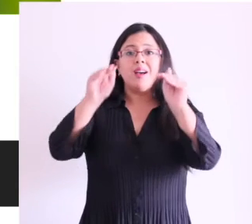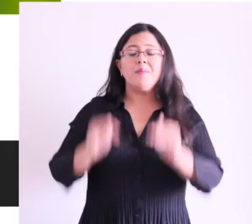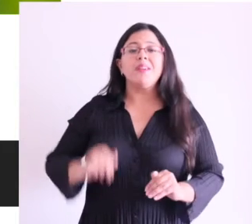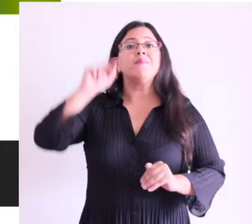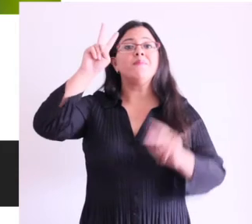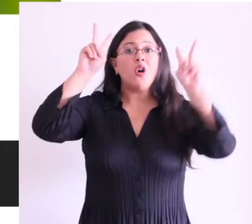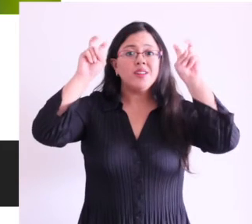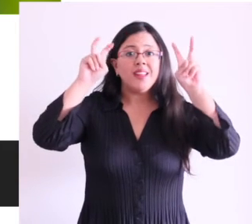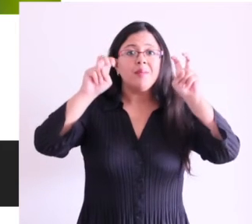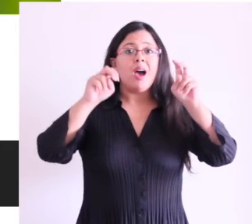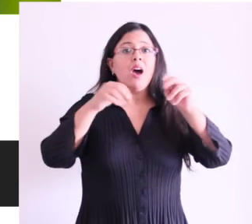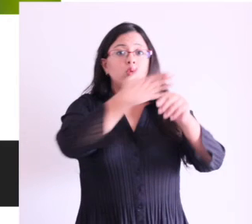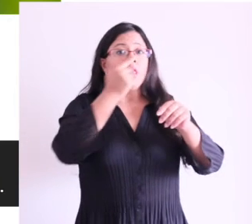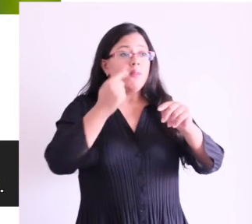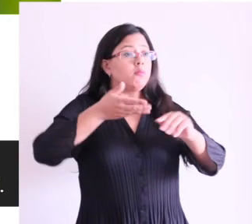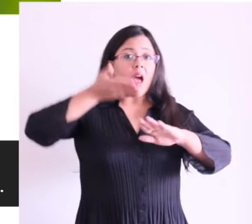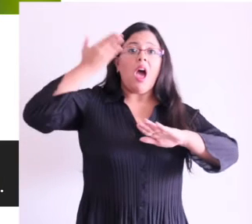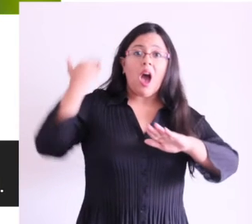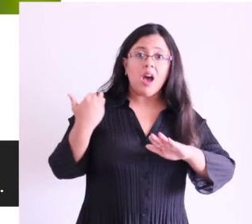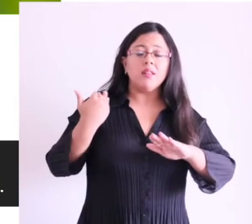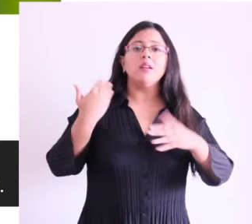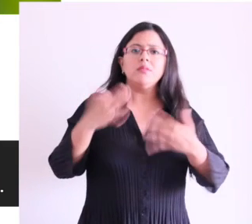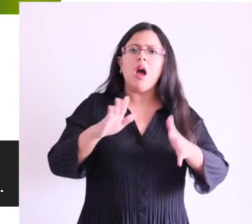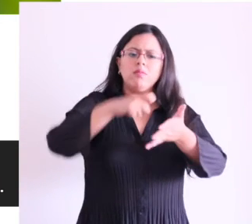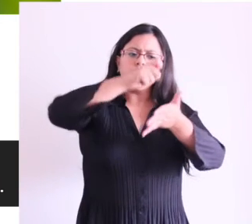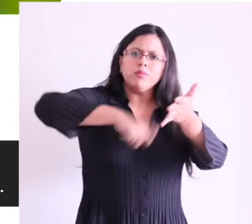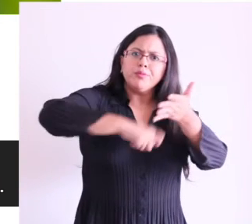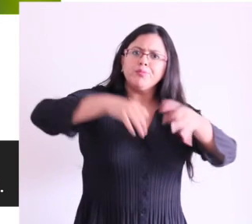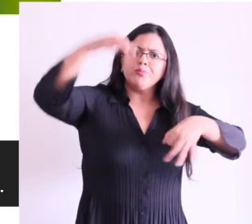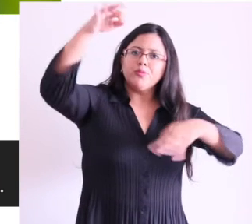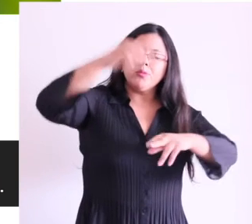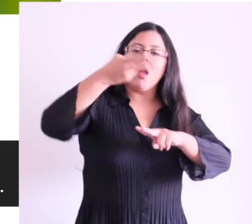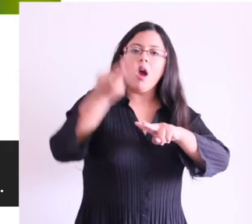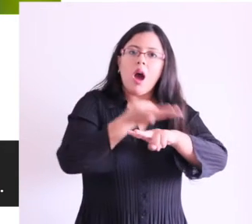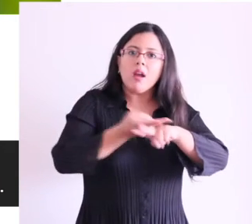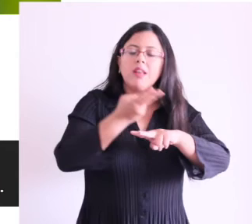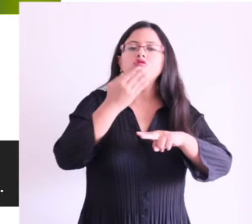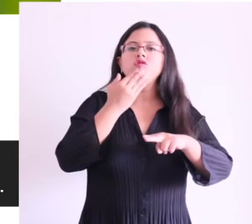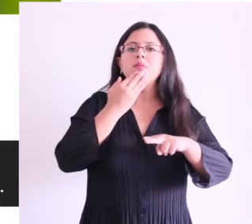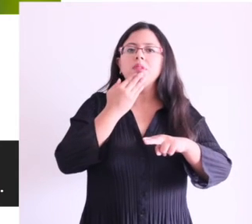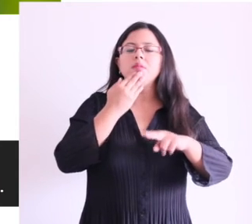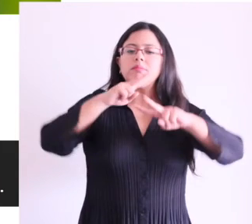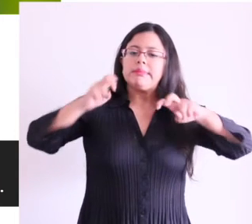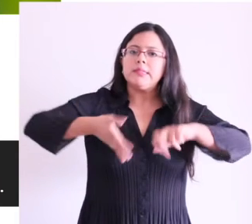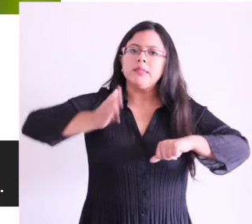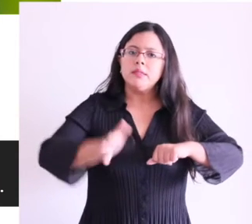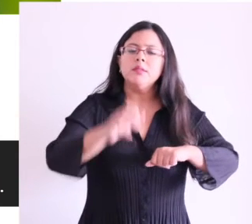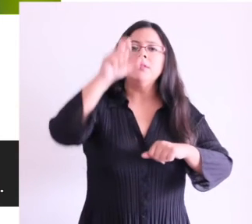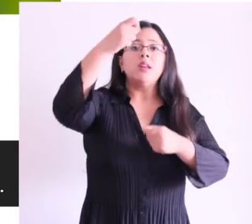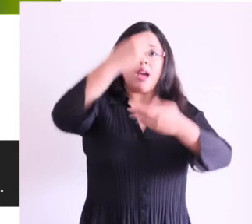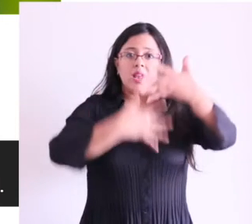la misma dinámica de la lámina anterior, podemos analizar un contrato de arriendo y siguiendo